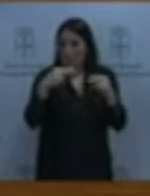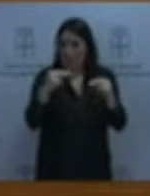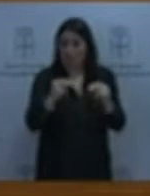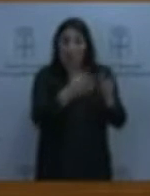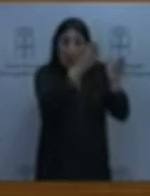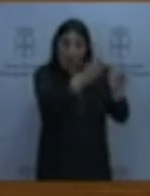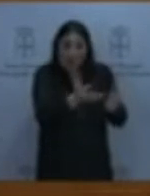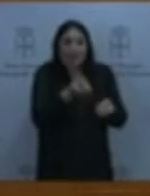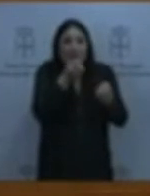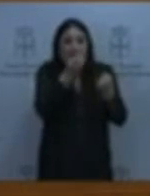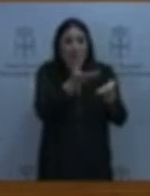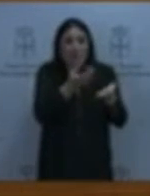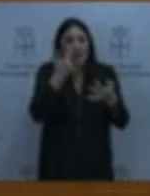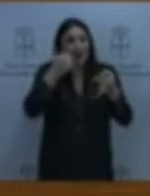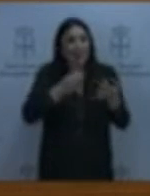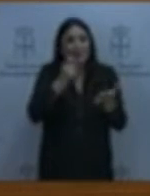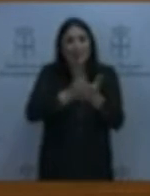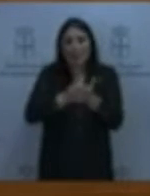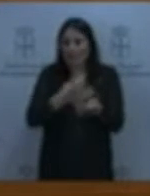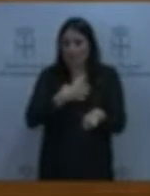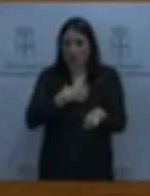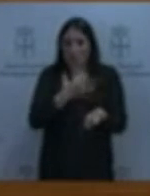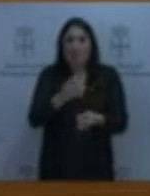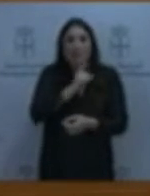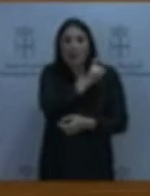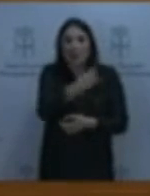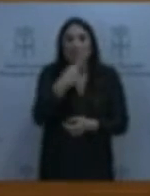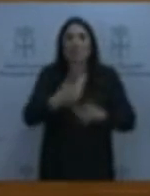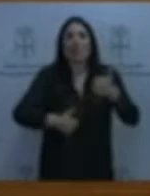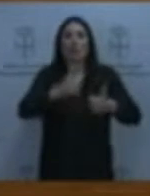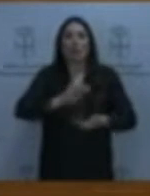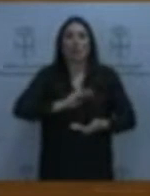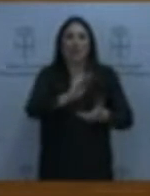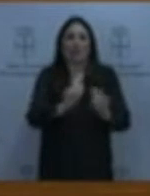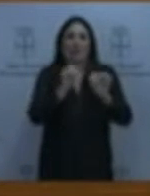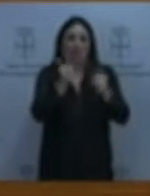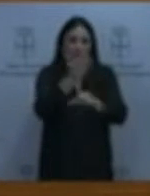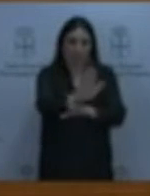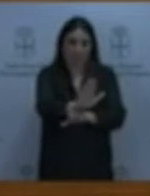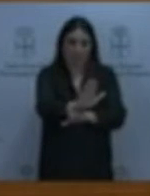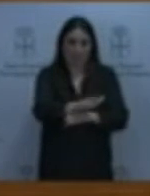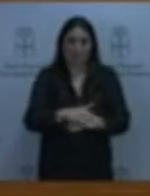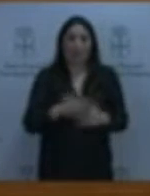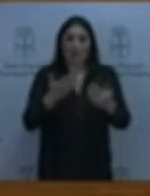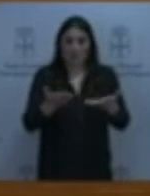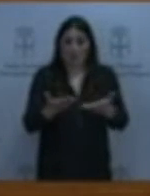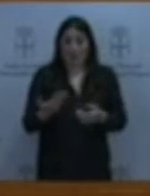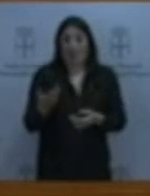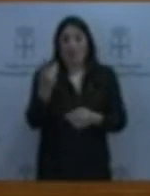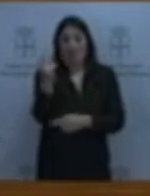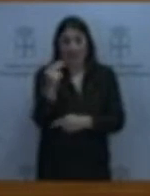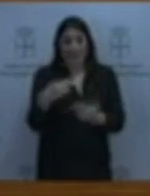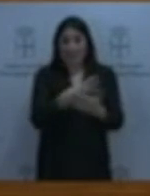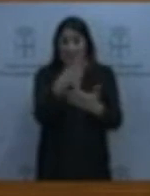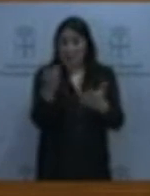que no se podrá efectuar ese pago, avisando además de que se está presentando el concurso de acreedores. Pues bien, el viernes 18 de marzo tuvo